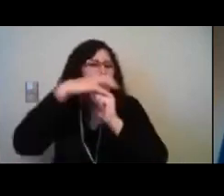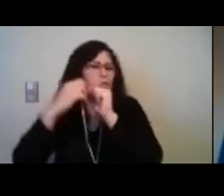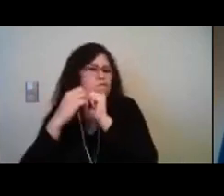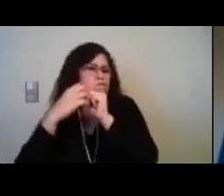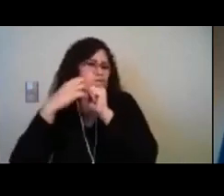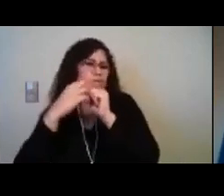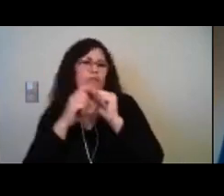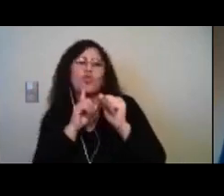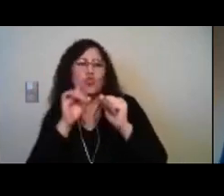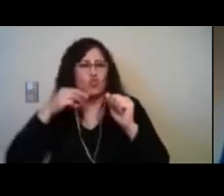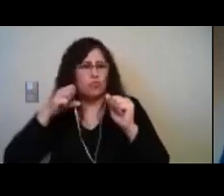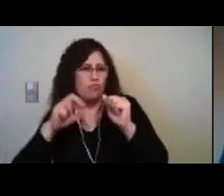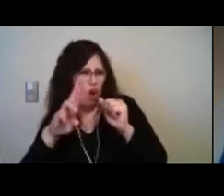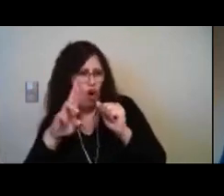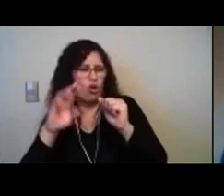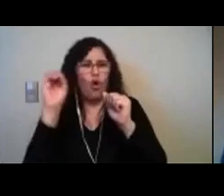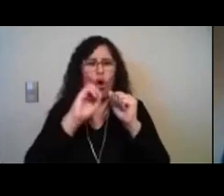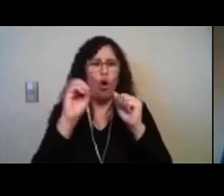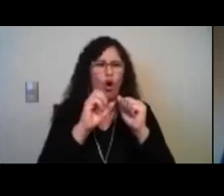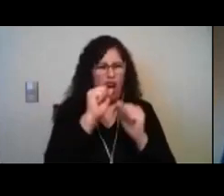acceso a nivel cerebeloso, ya,